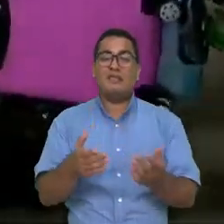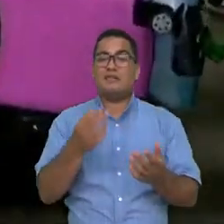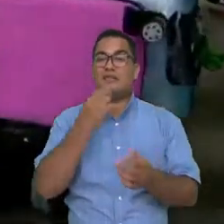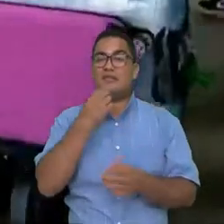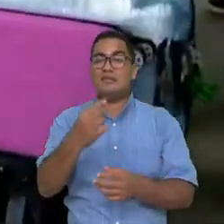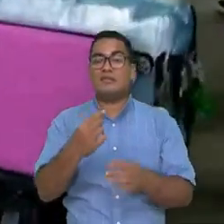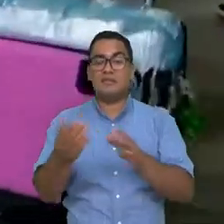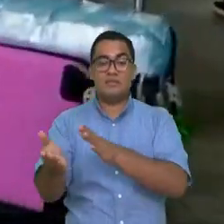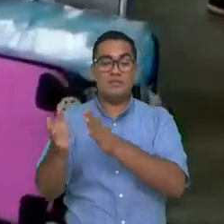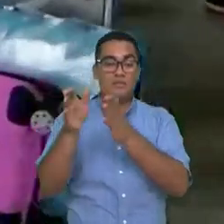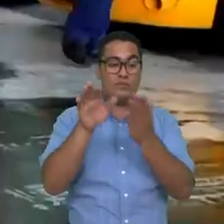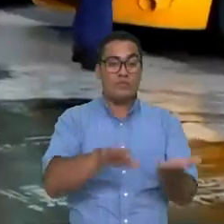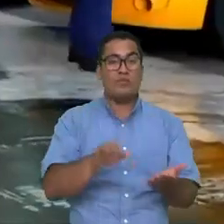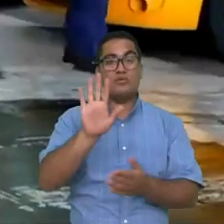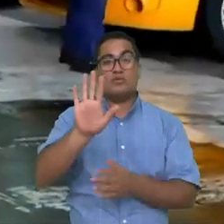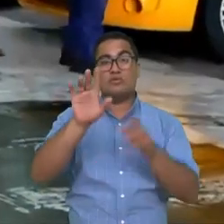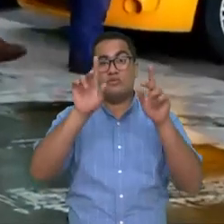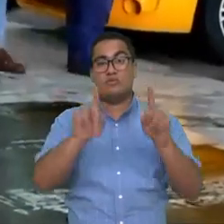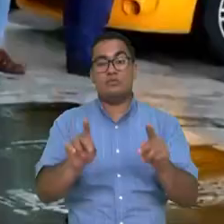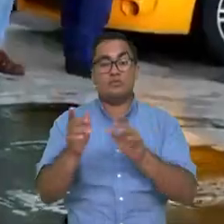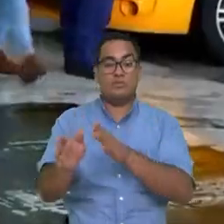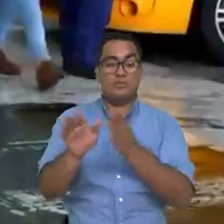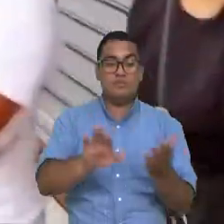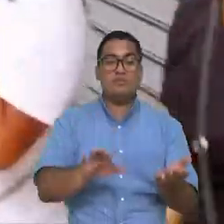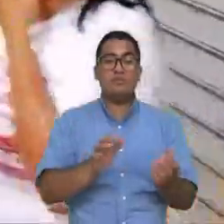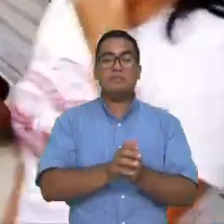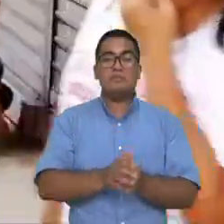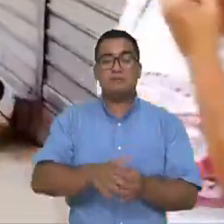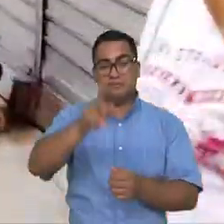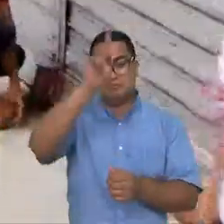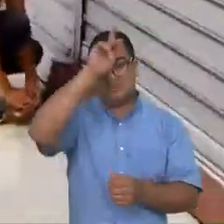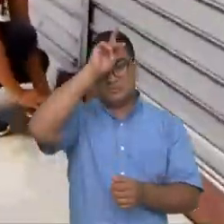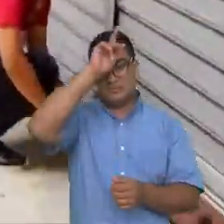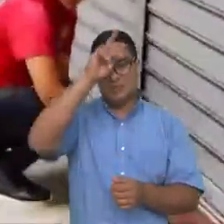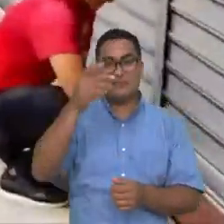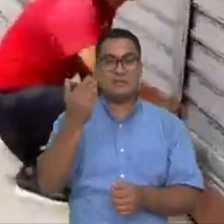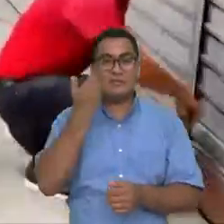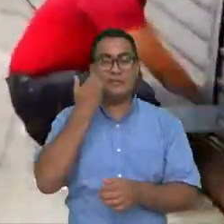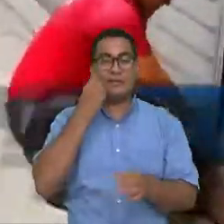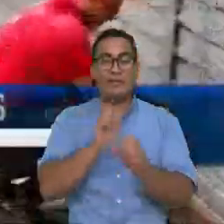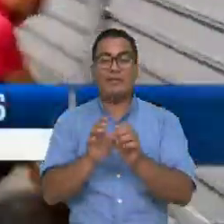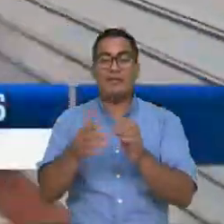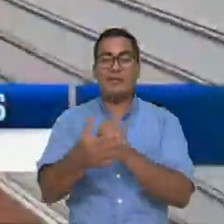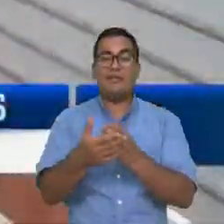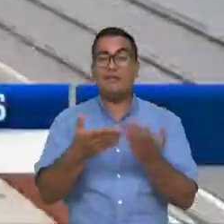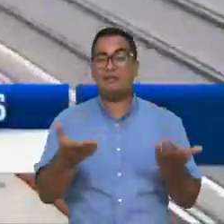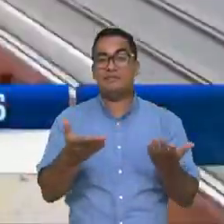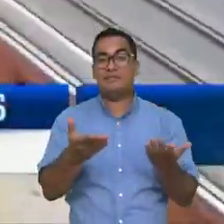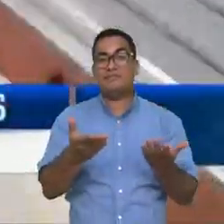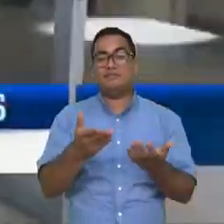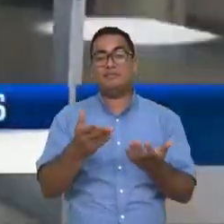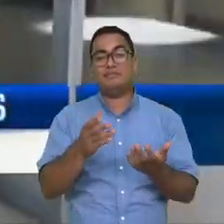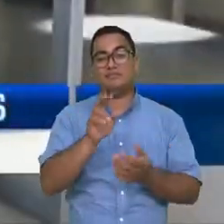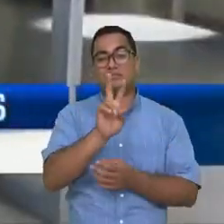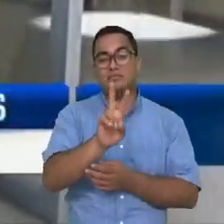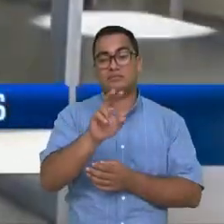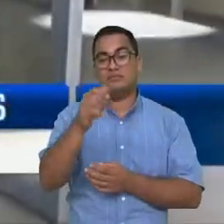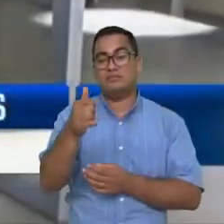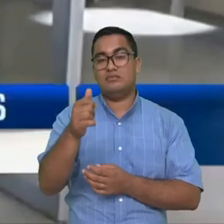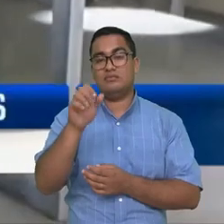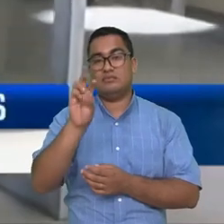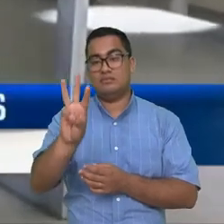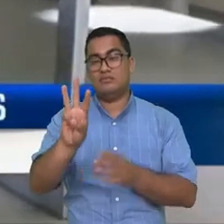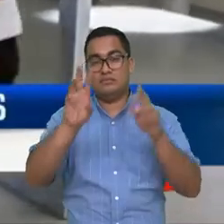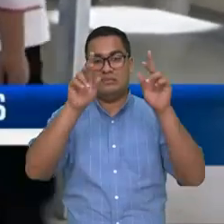de fallecidos se eleva a 5. Mientras tanto, en Perú la cifra de contagios por COVID-19 se registra en